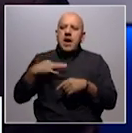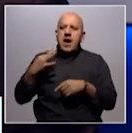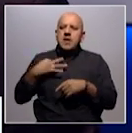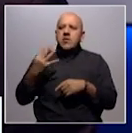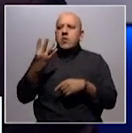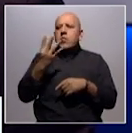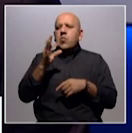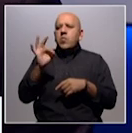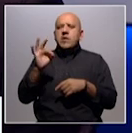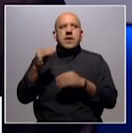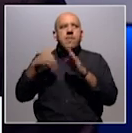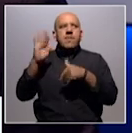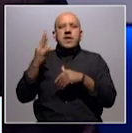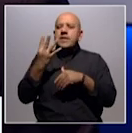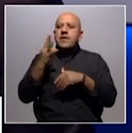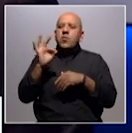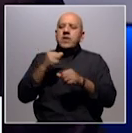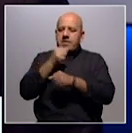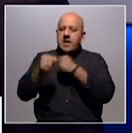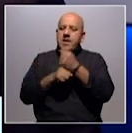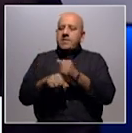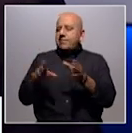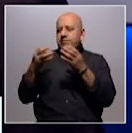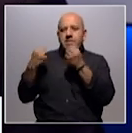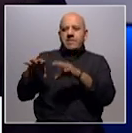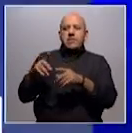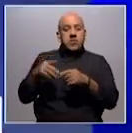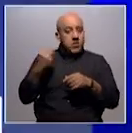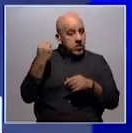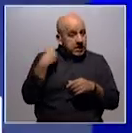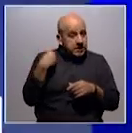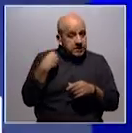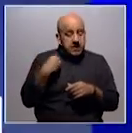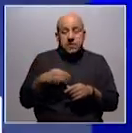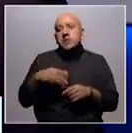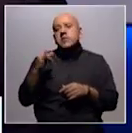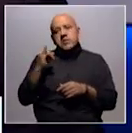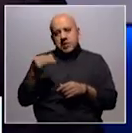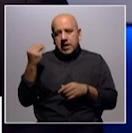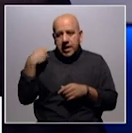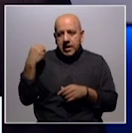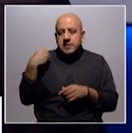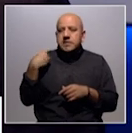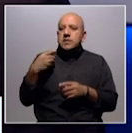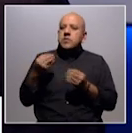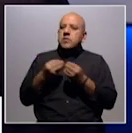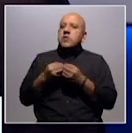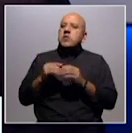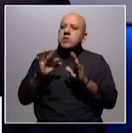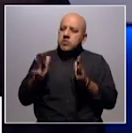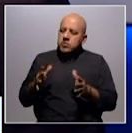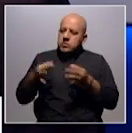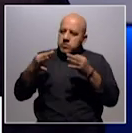40 de más de 40 lo dejó con cansa mucho dijo cansa mucho cansa cansa si uno se lo toma en serio